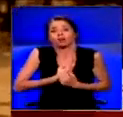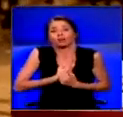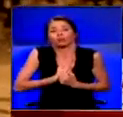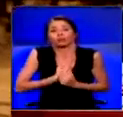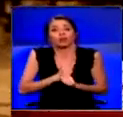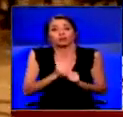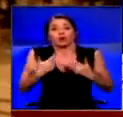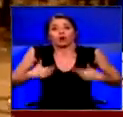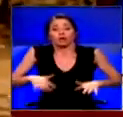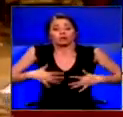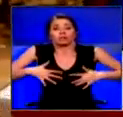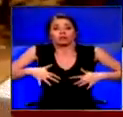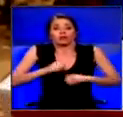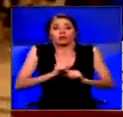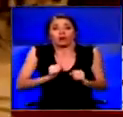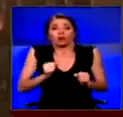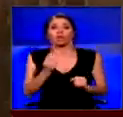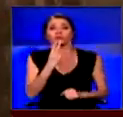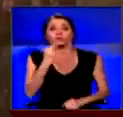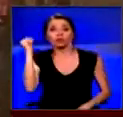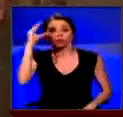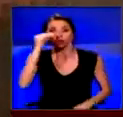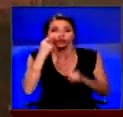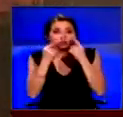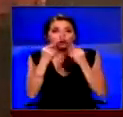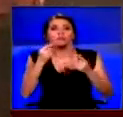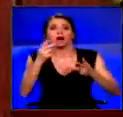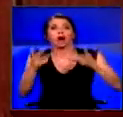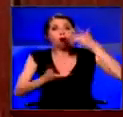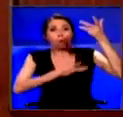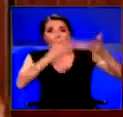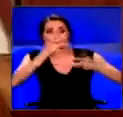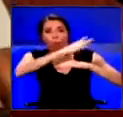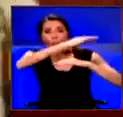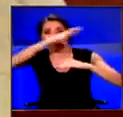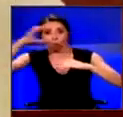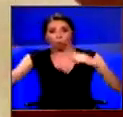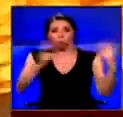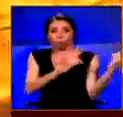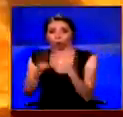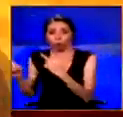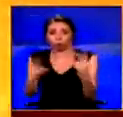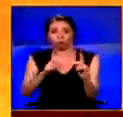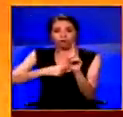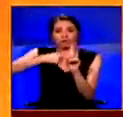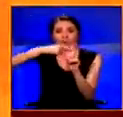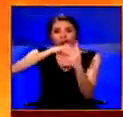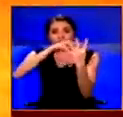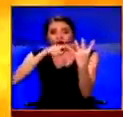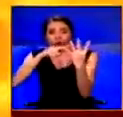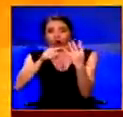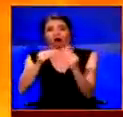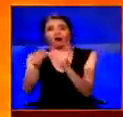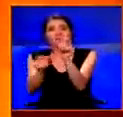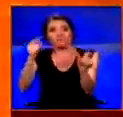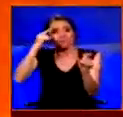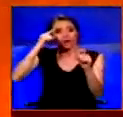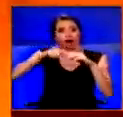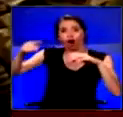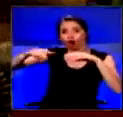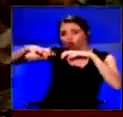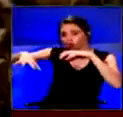no puedo calmarme, porque lo que vivimos no es... El humo, el fuego, el viento y las altas temperaturas hacían recordar a vecinos de otro sector